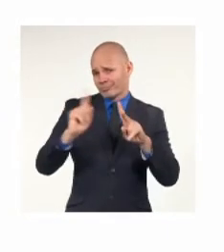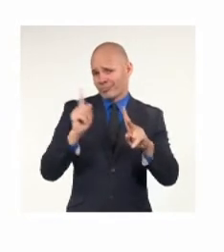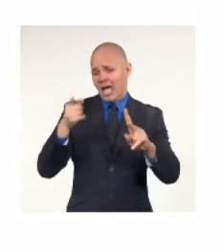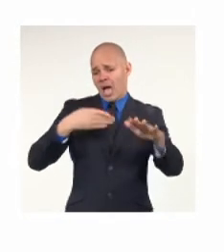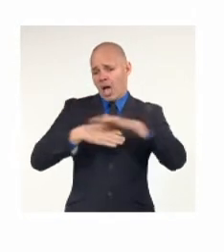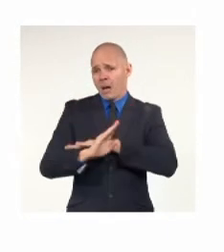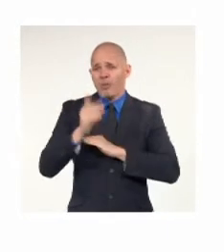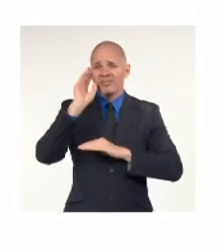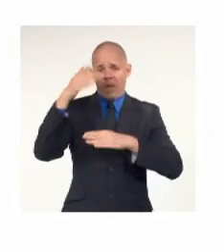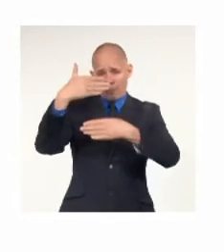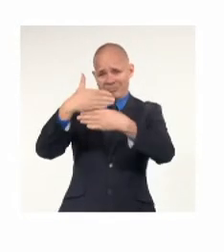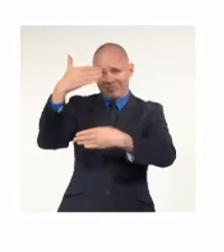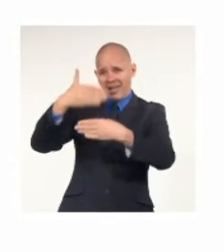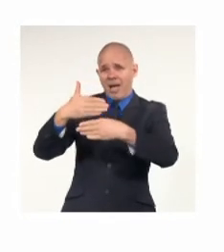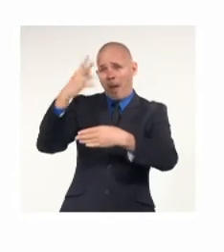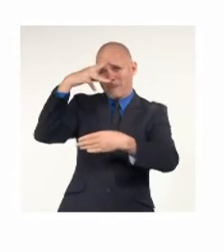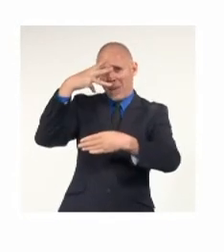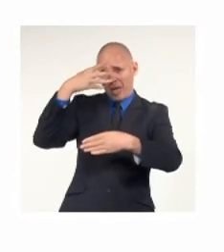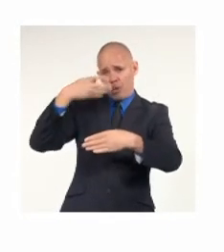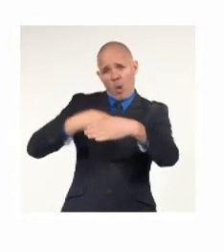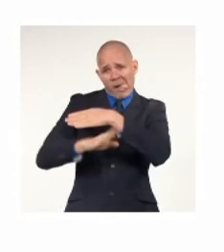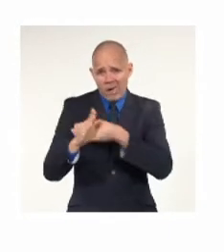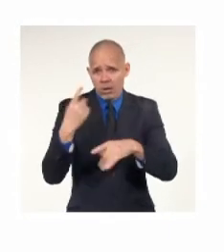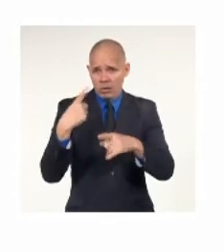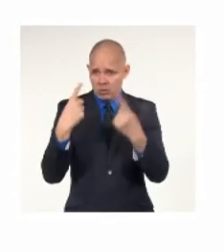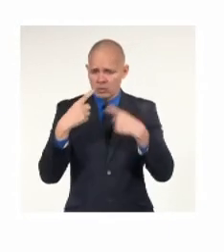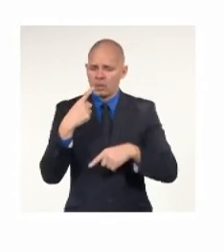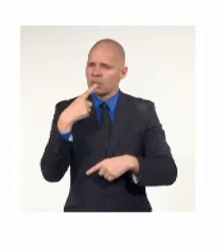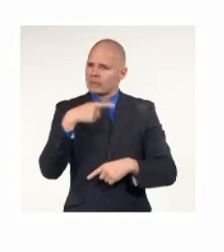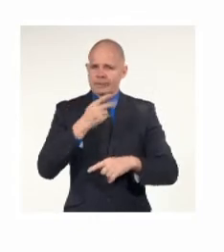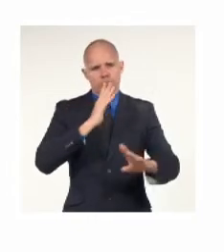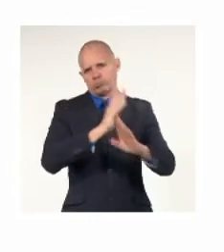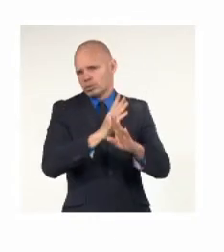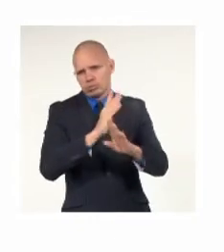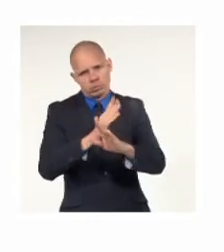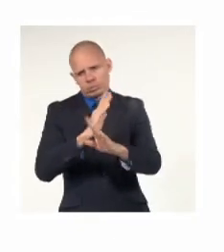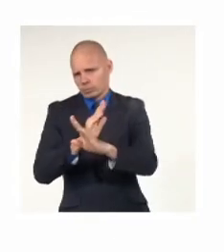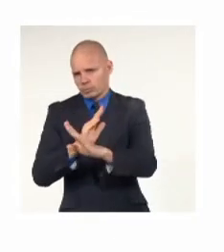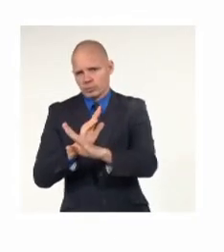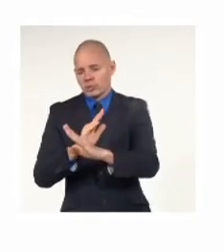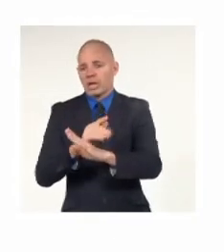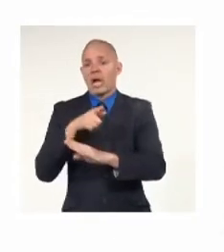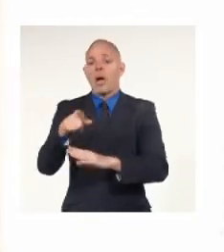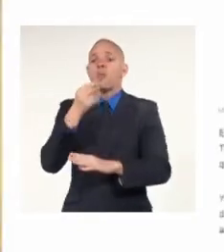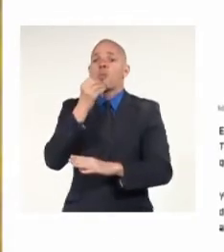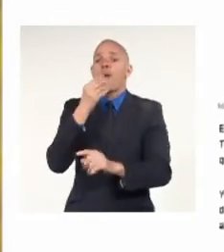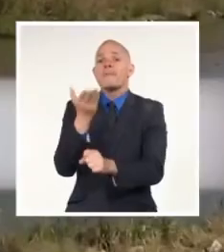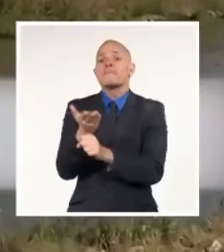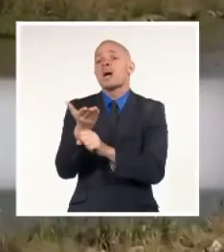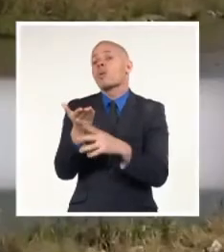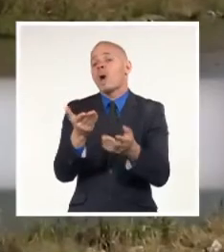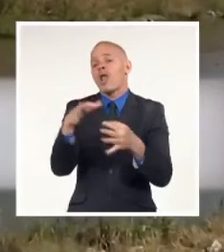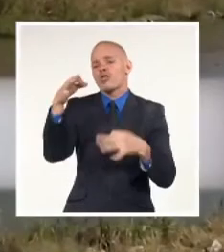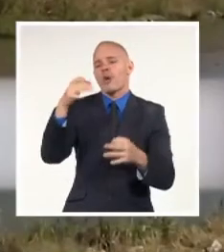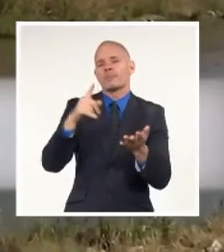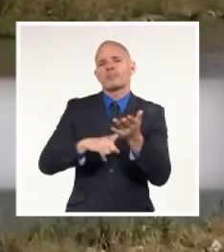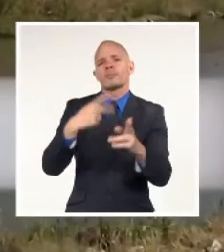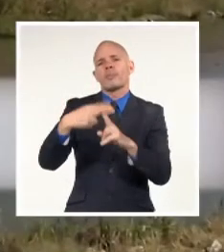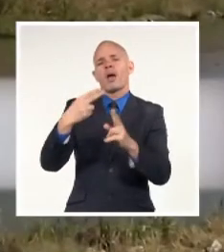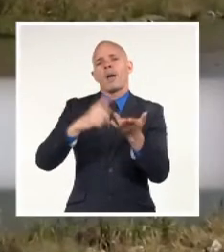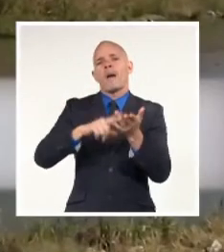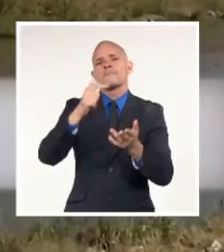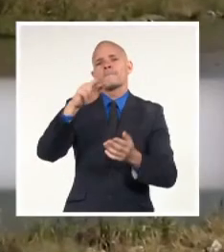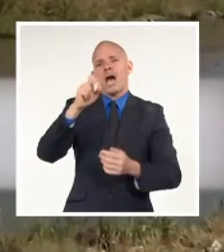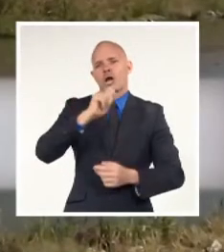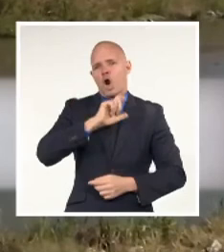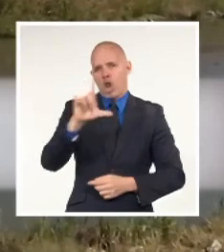sin la documentación necesaria. Solo serán elegibles para pedir el parol quienes apliquen por internet, demuestren que tienen un